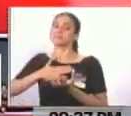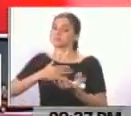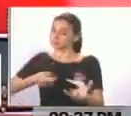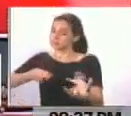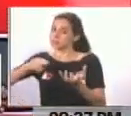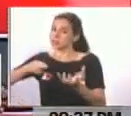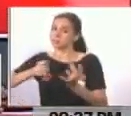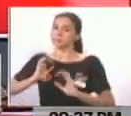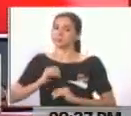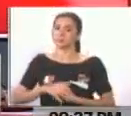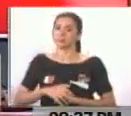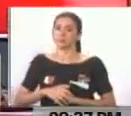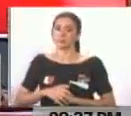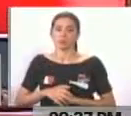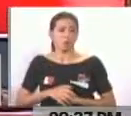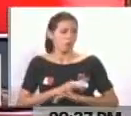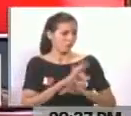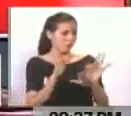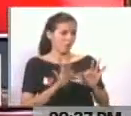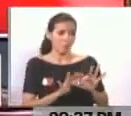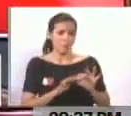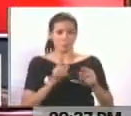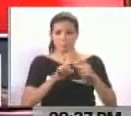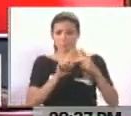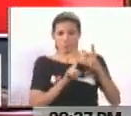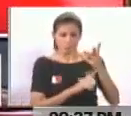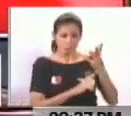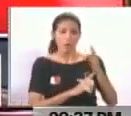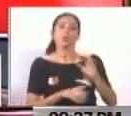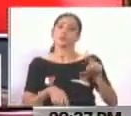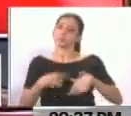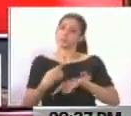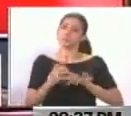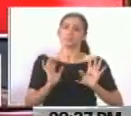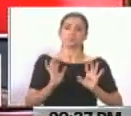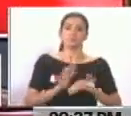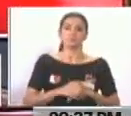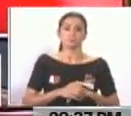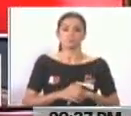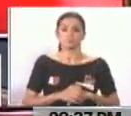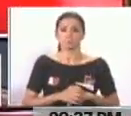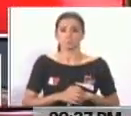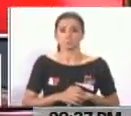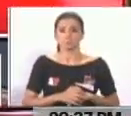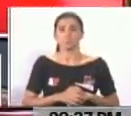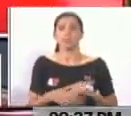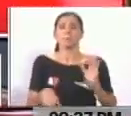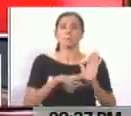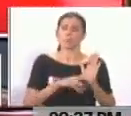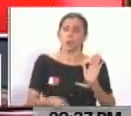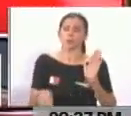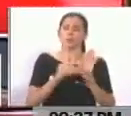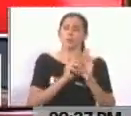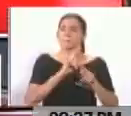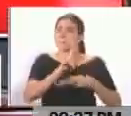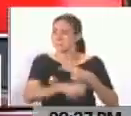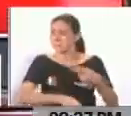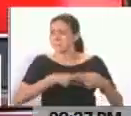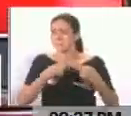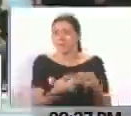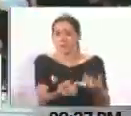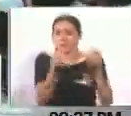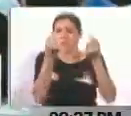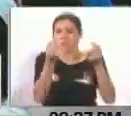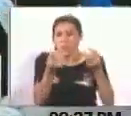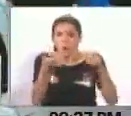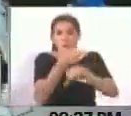Nosotros agarramos el paso. Pero se lo vamos a decir y se lo vamos a repetir. Ustedes más nunca volverán a gobernar